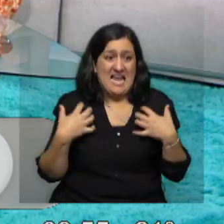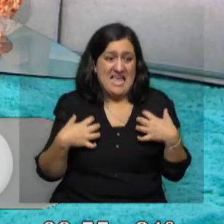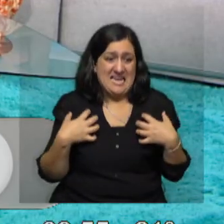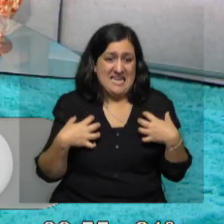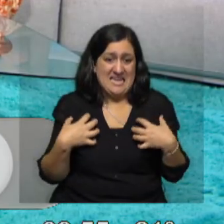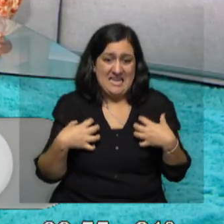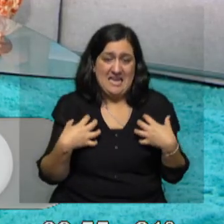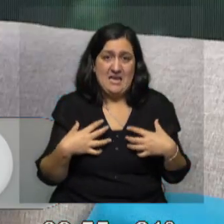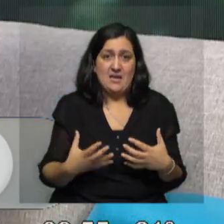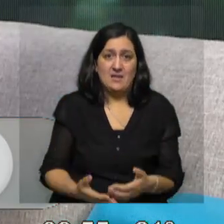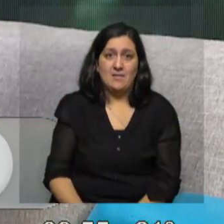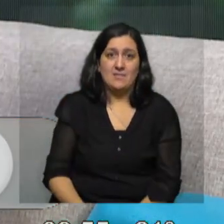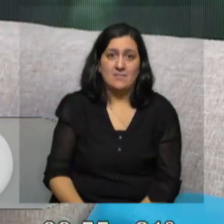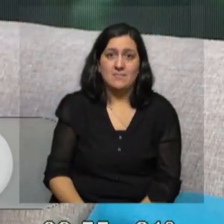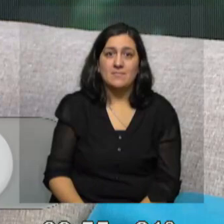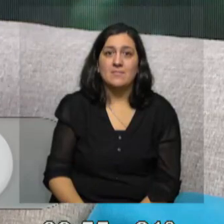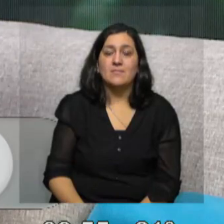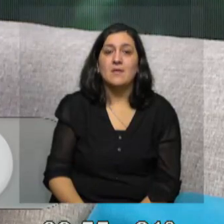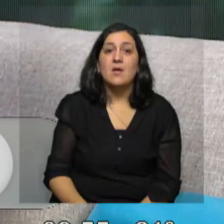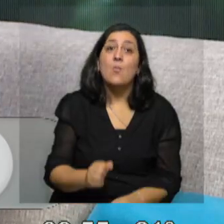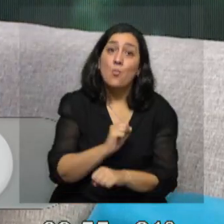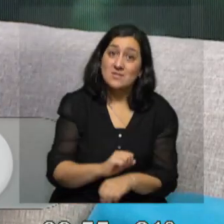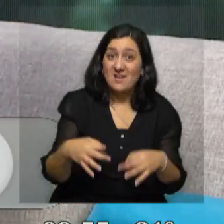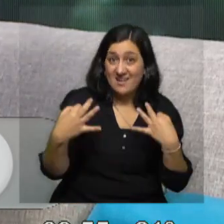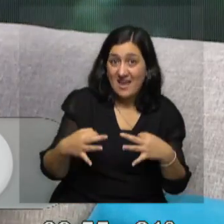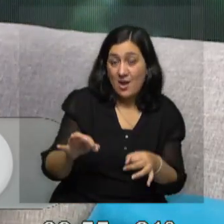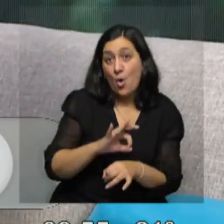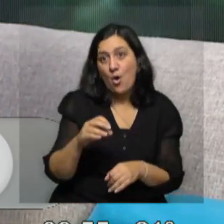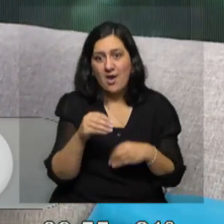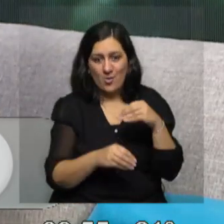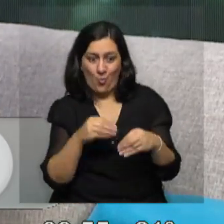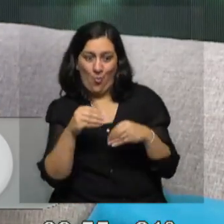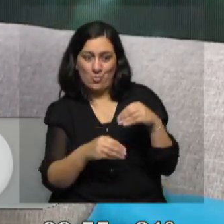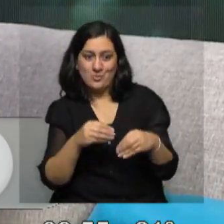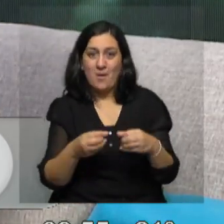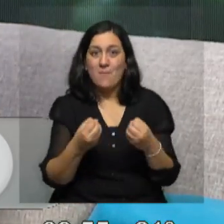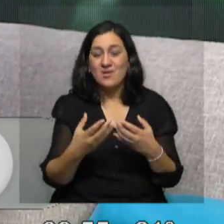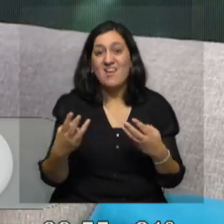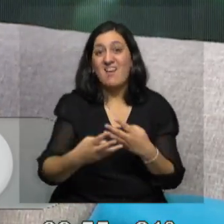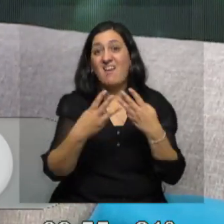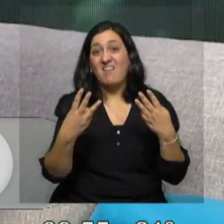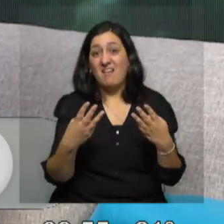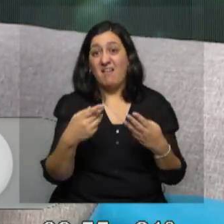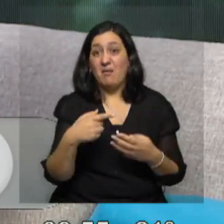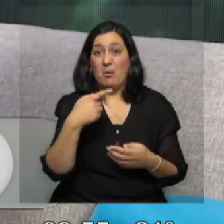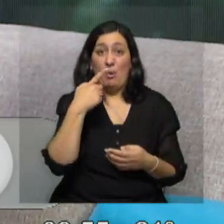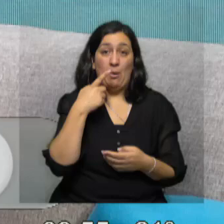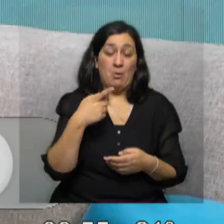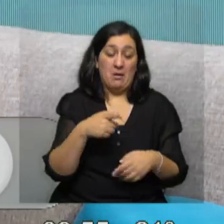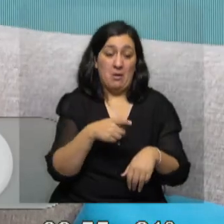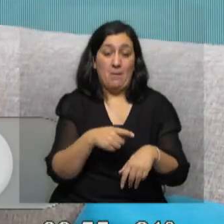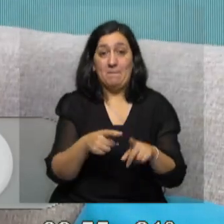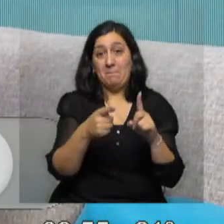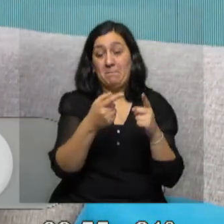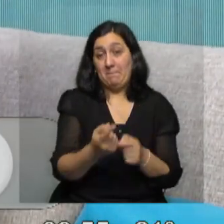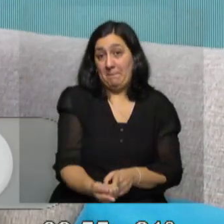Ya sea real o como excusa. Entonces, y hago así. Porque no, son, no me mire. Son los penes, por lo general, los que dicen, los que soy alérgico al látex.